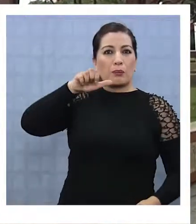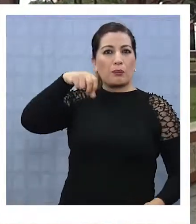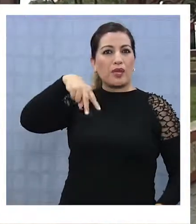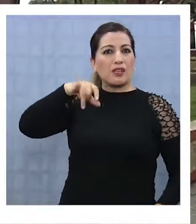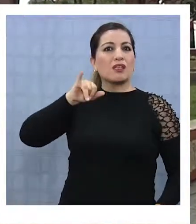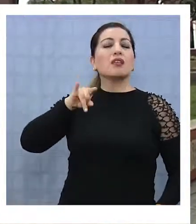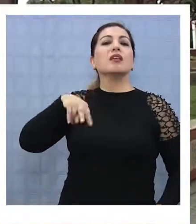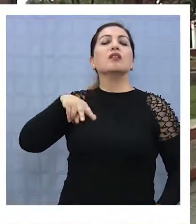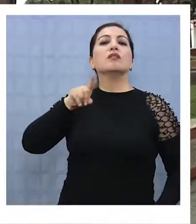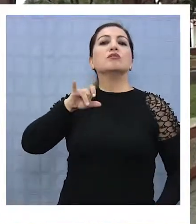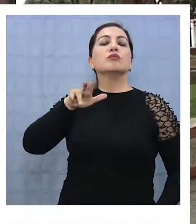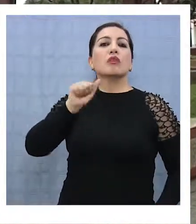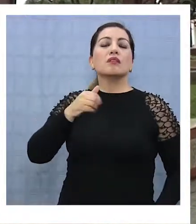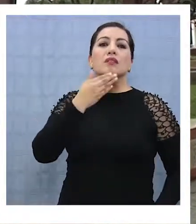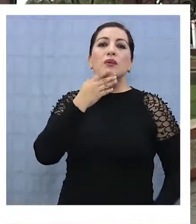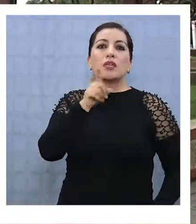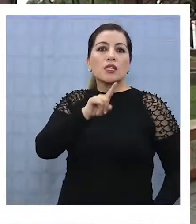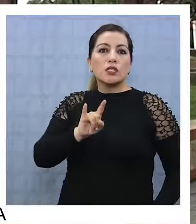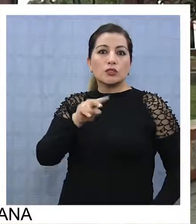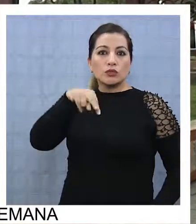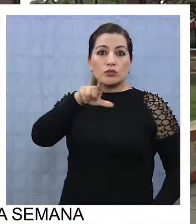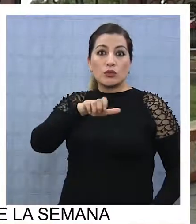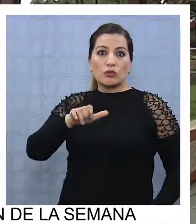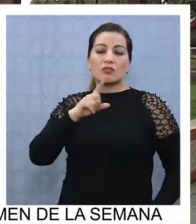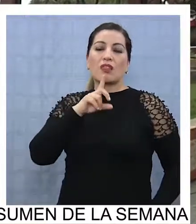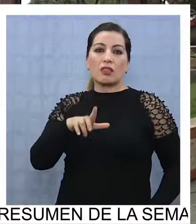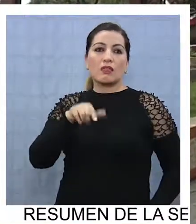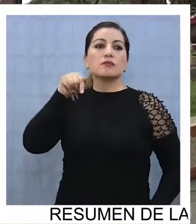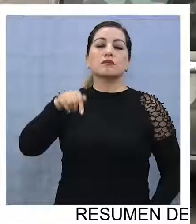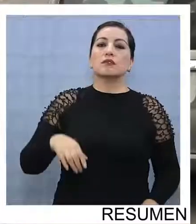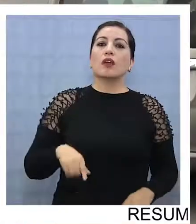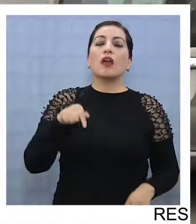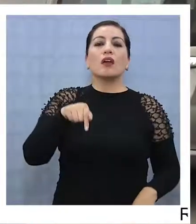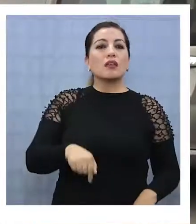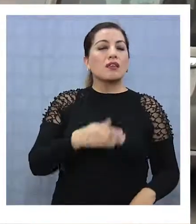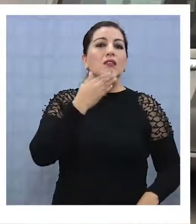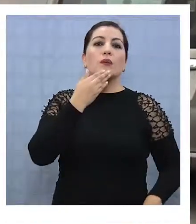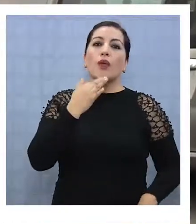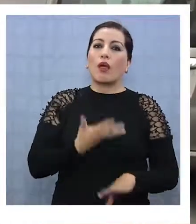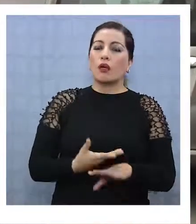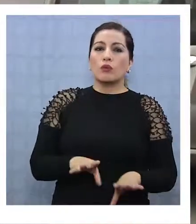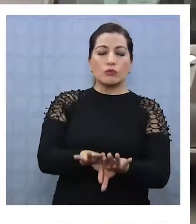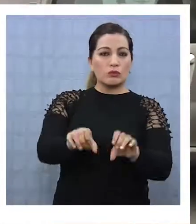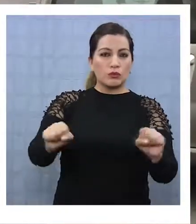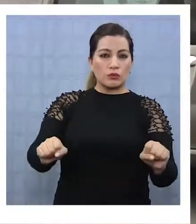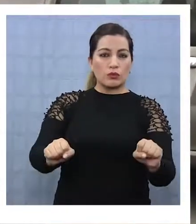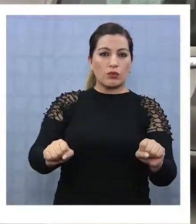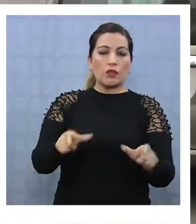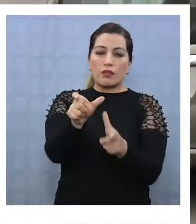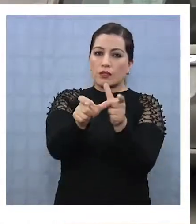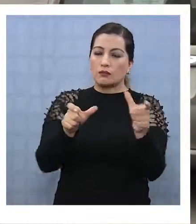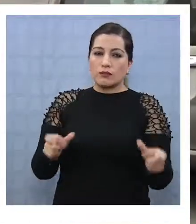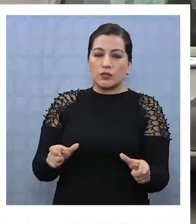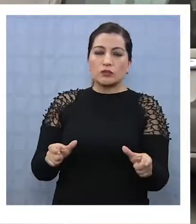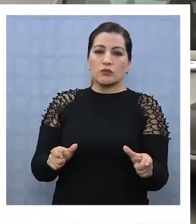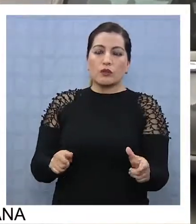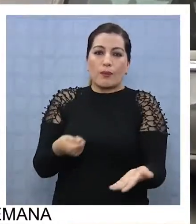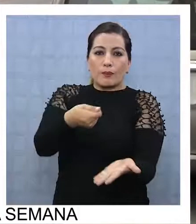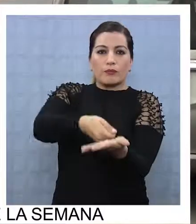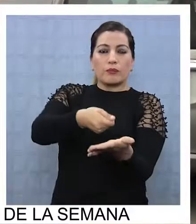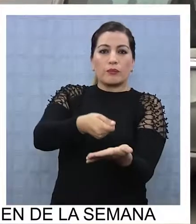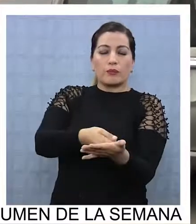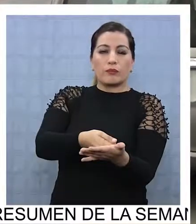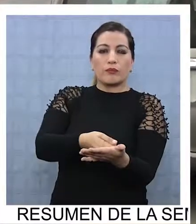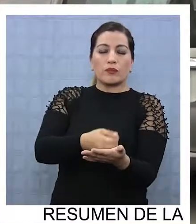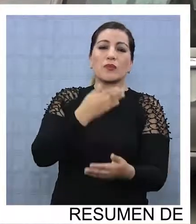y además Soundset que también está acá en la zona centro. Pero aquí también tiene que haber un compromiso de los contribuyentes,